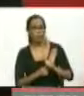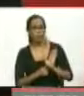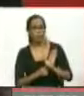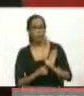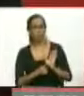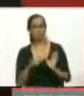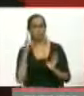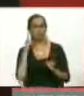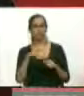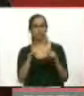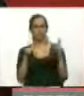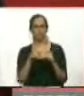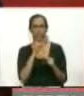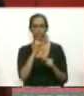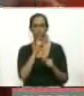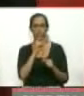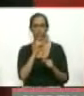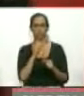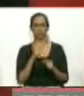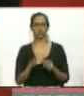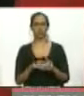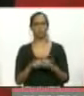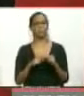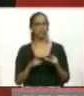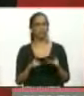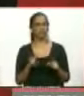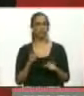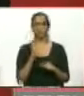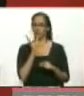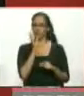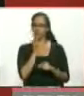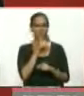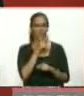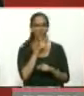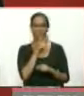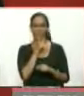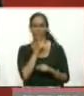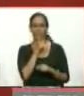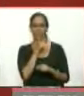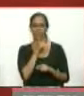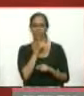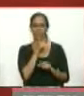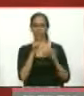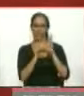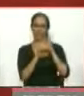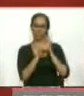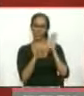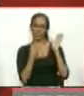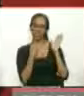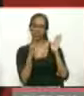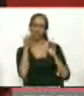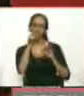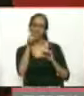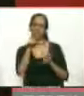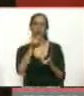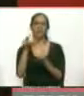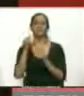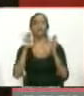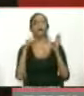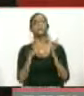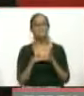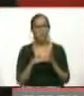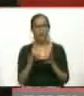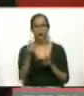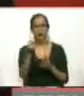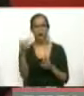que la situación está difícil seguramente y suficiente pero no hay una caseta oficial que indique que ustedes bien que está cobrando 10 mil bolívares